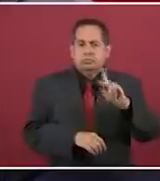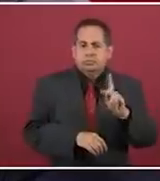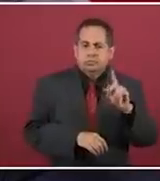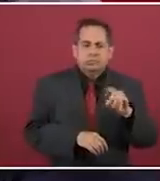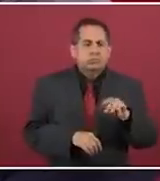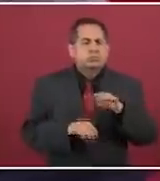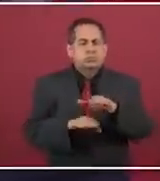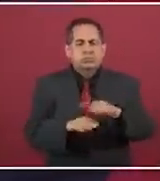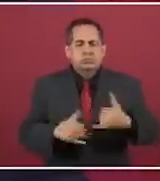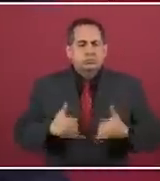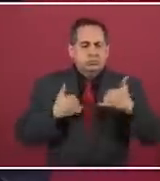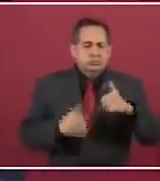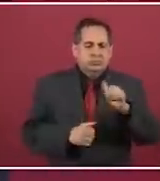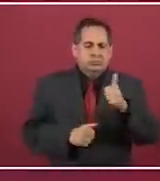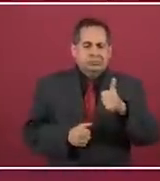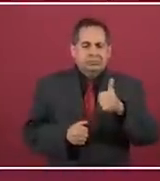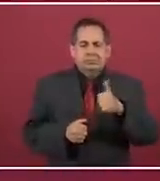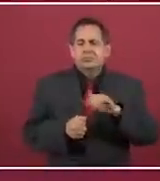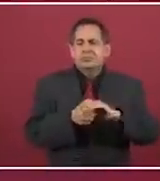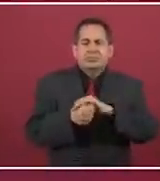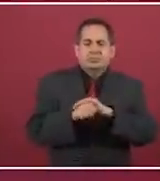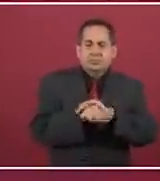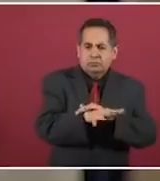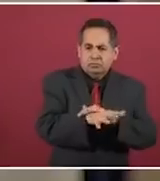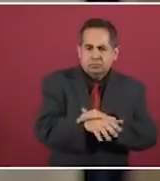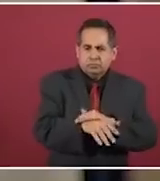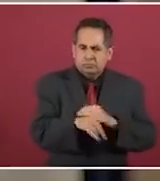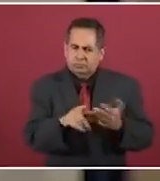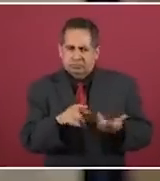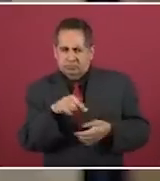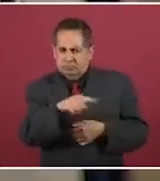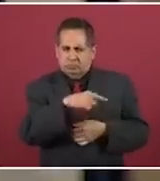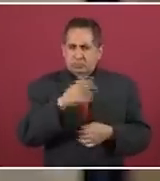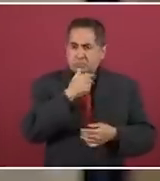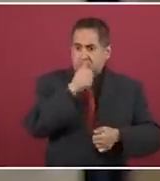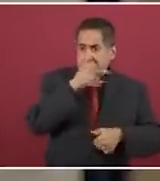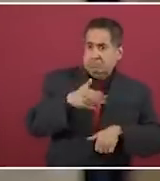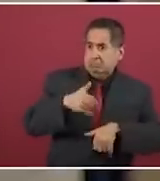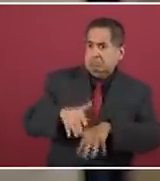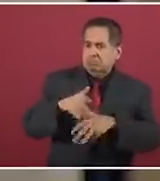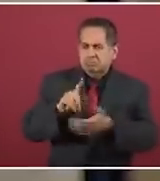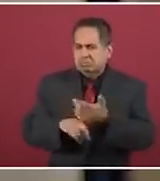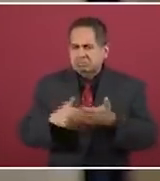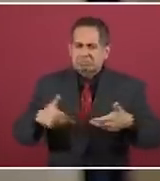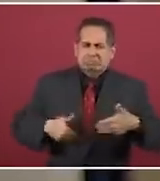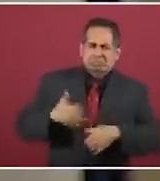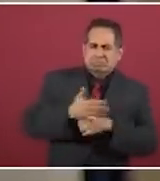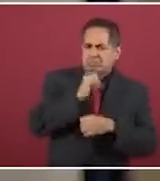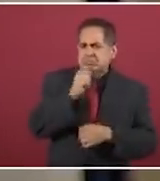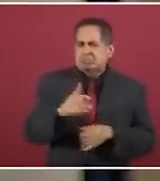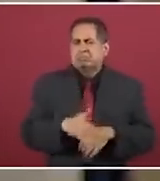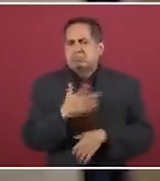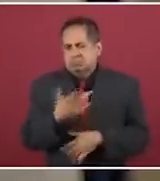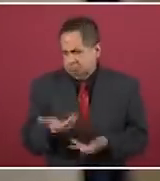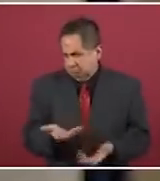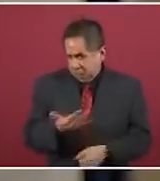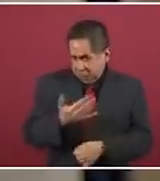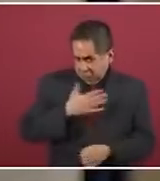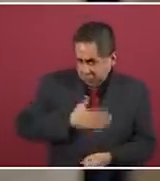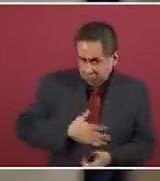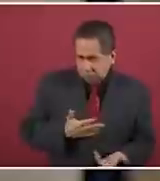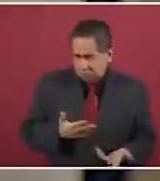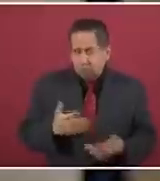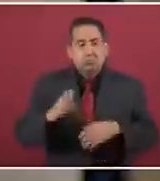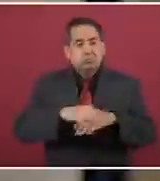los jóvenes de Ayotzinapa, y ahí no salieron a protestar precisamente para dar a conocer su inconformidad. ¿Cree usted justo eso? Porque el día de ayer estuvimos